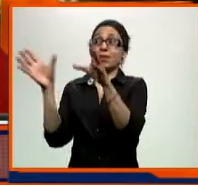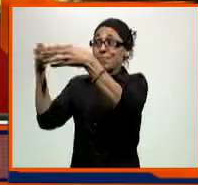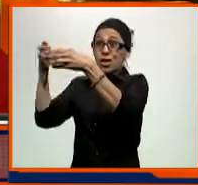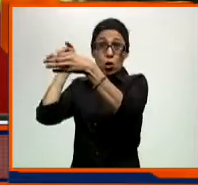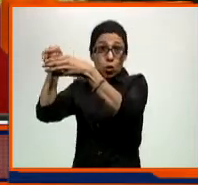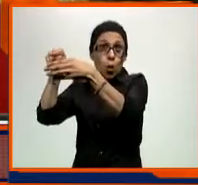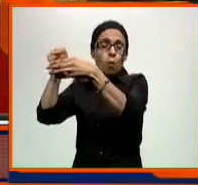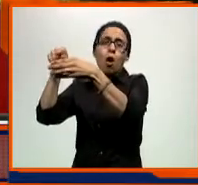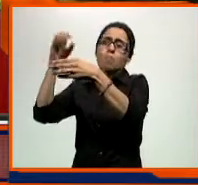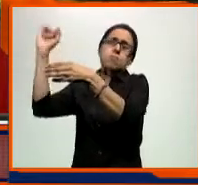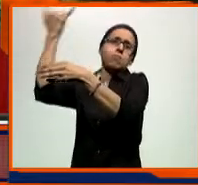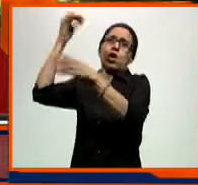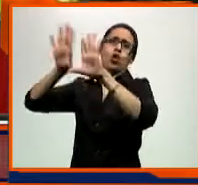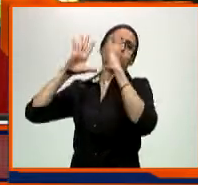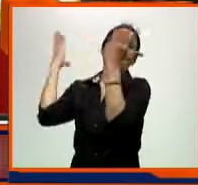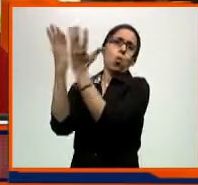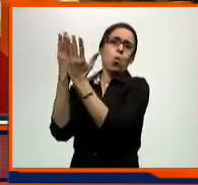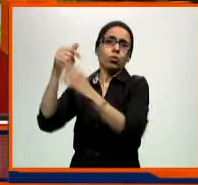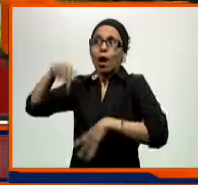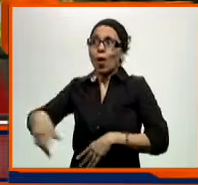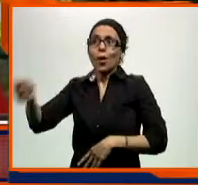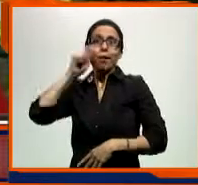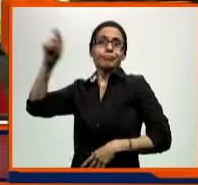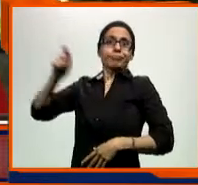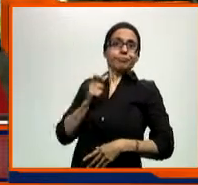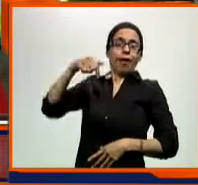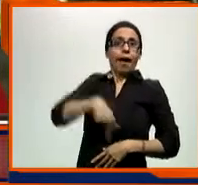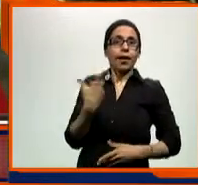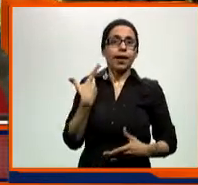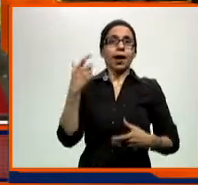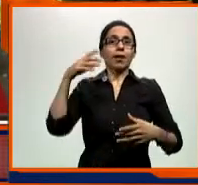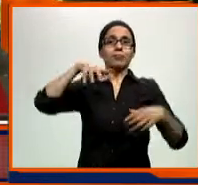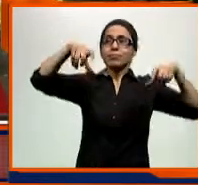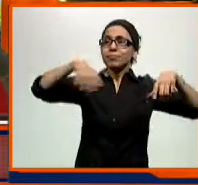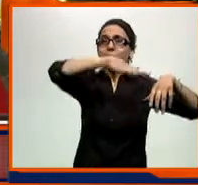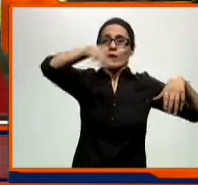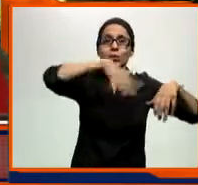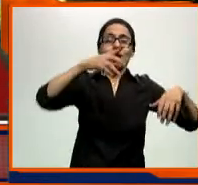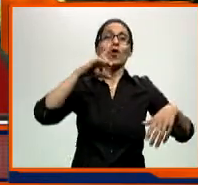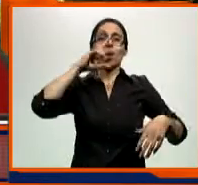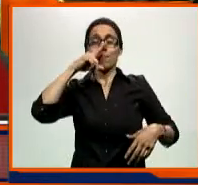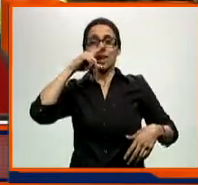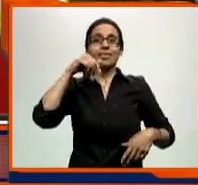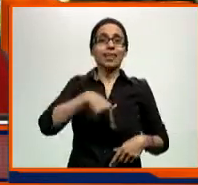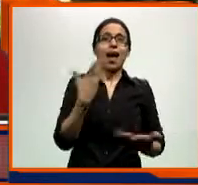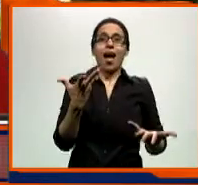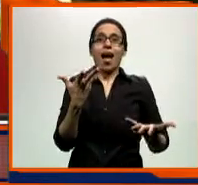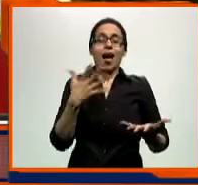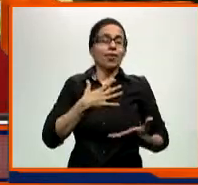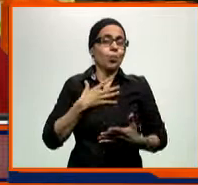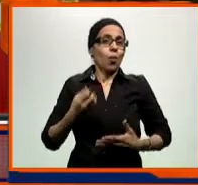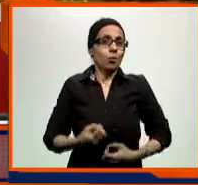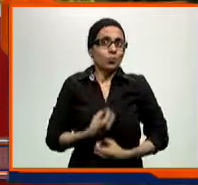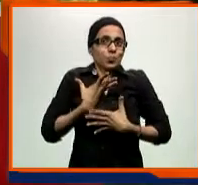del mundo. Lo recibimos acá en Argentina, en un estadio muy lindo como es el La Plata, así que una